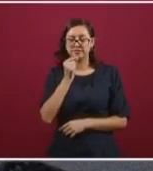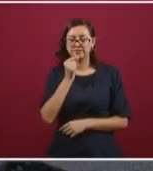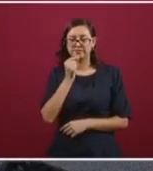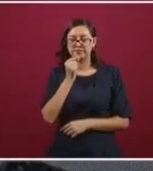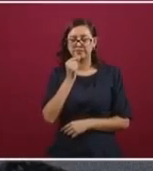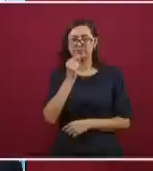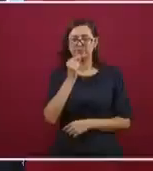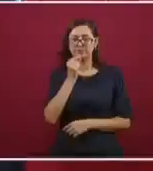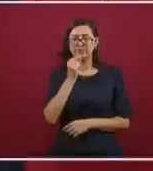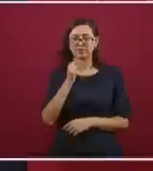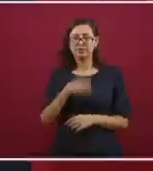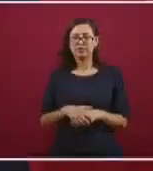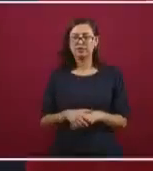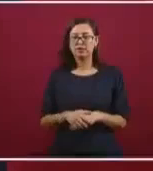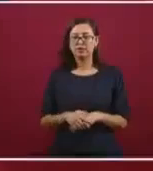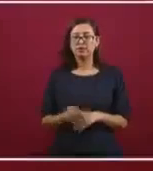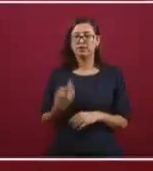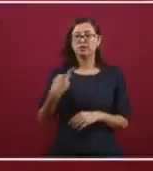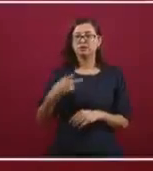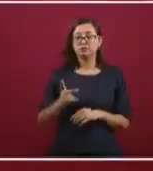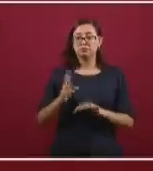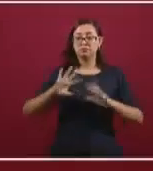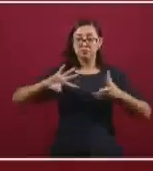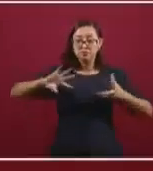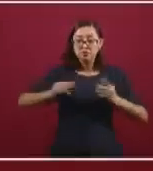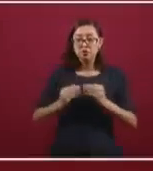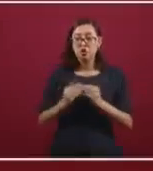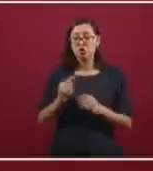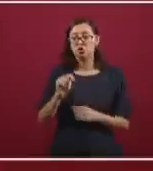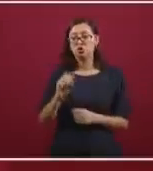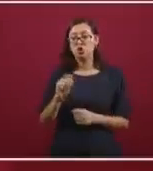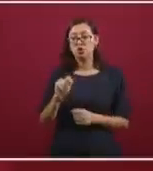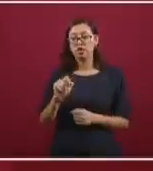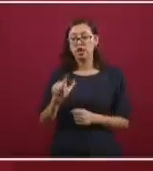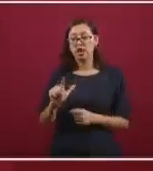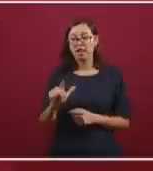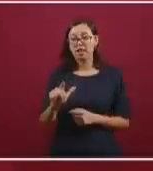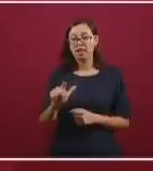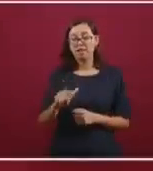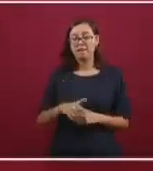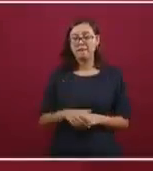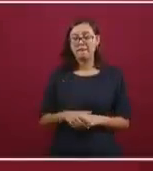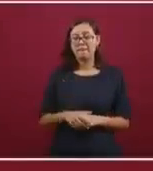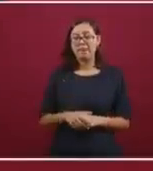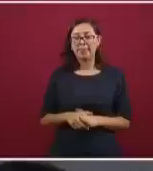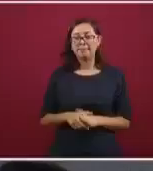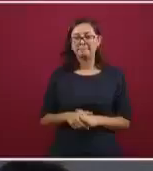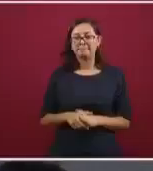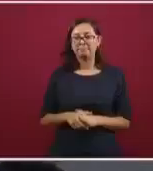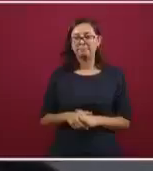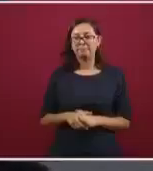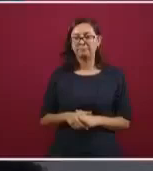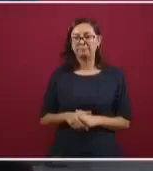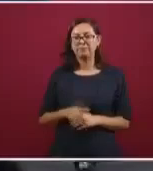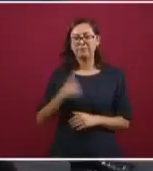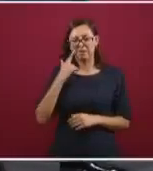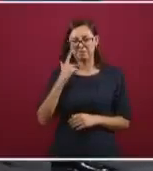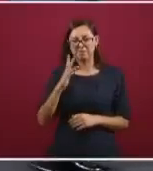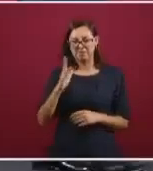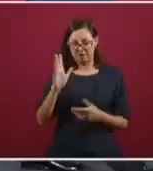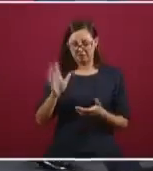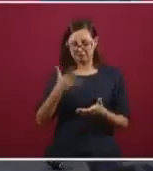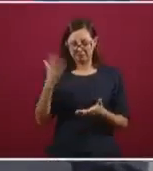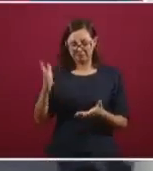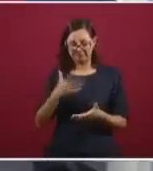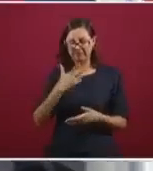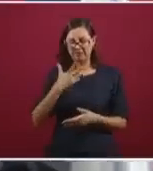Pero es cosa de ver el total ahora. Hay que bajarle. Ahí dice abajo. Aquí la tengo, a ver si